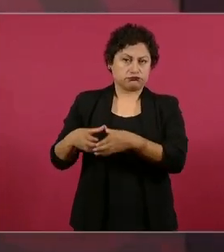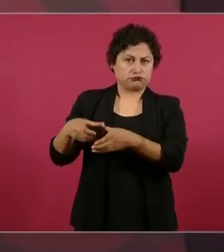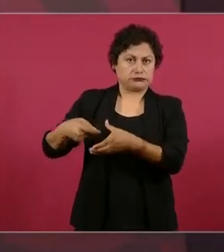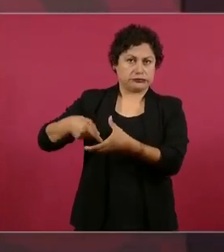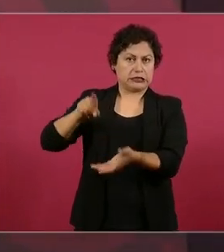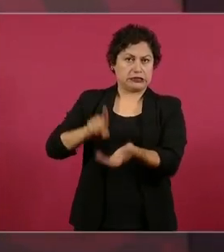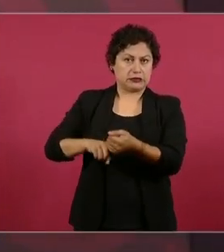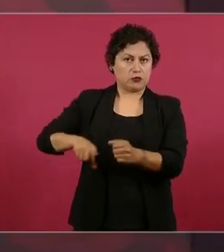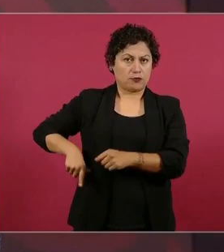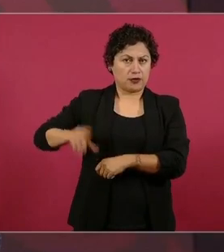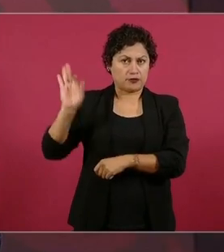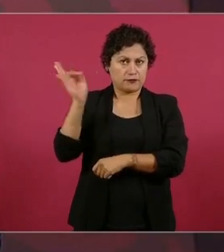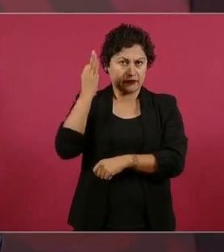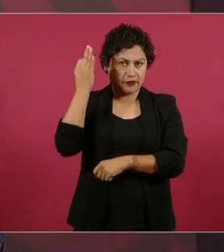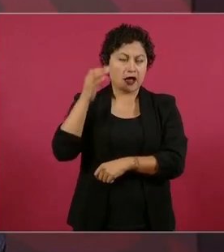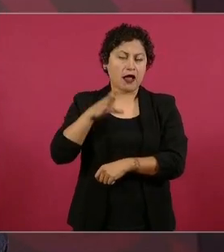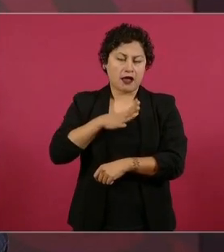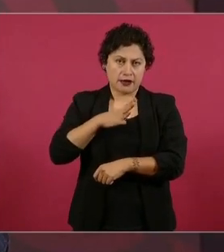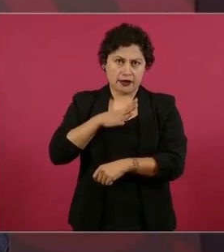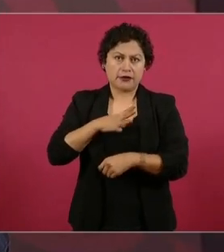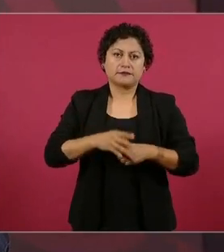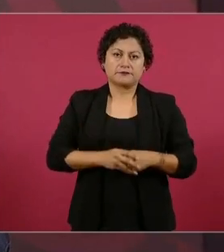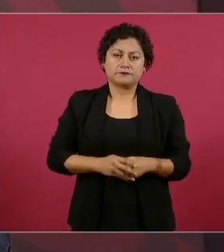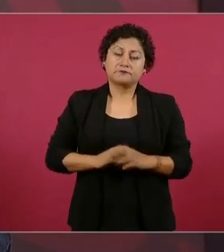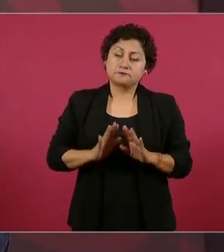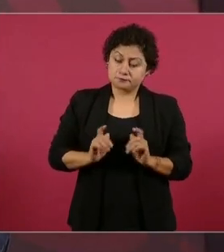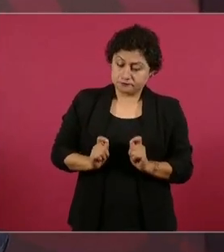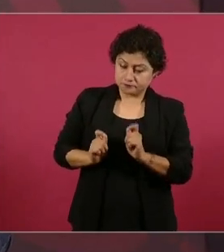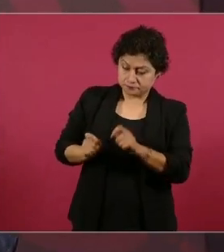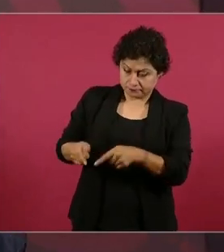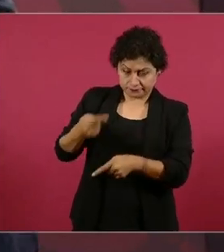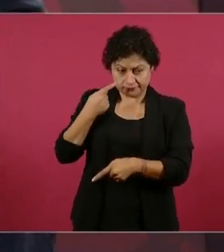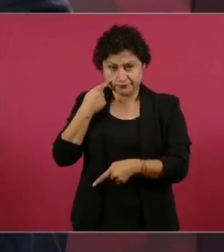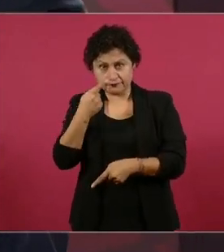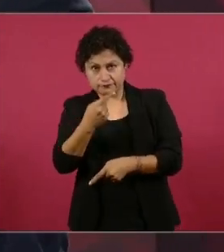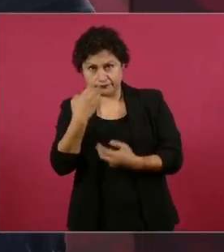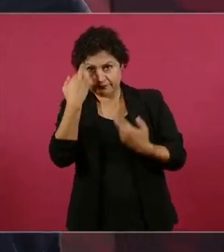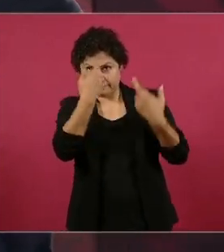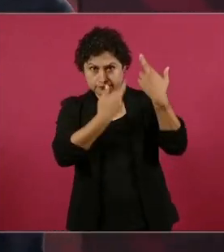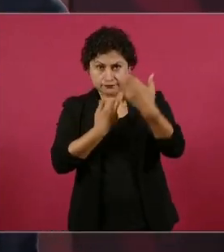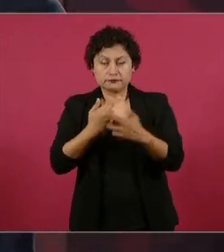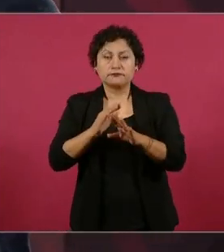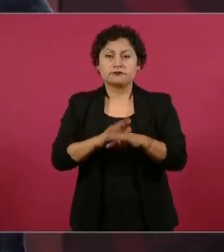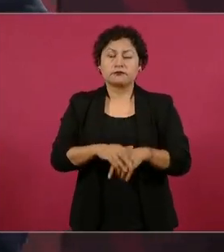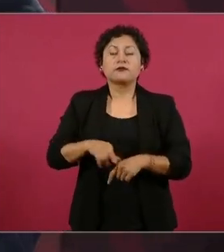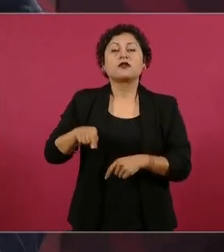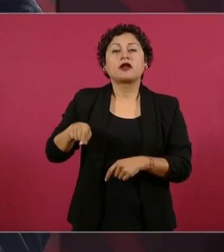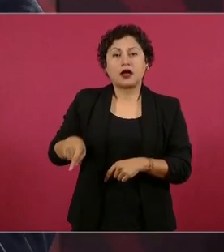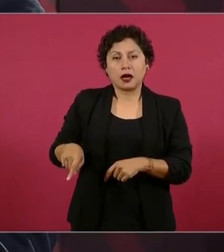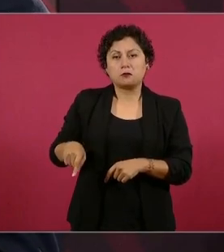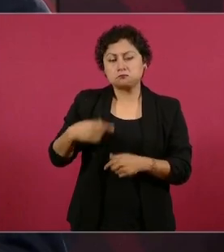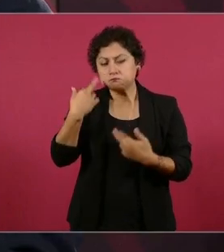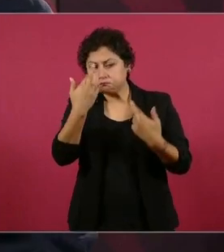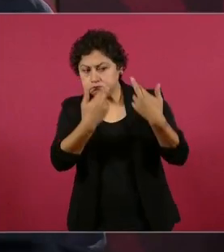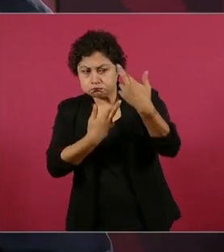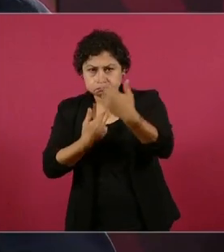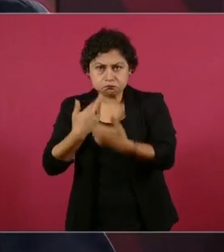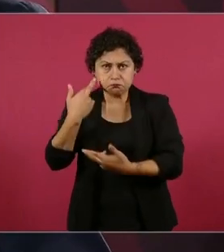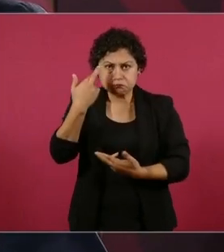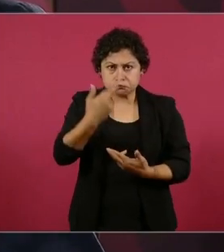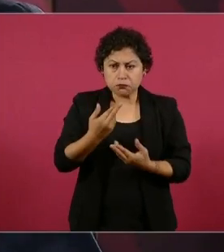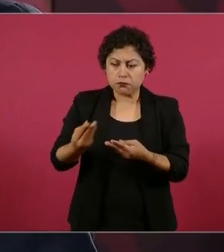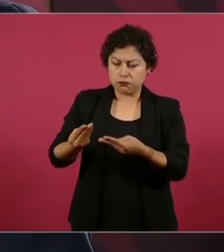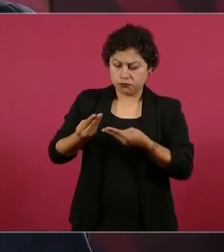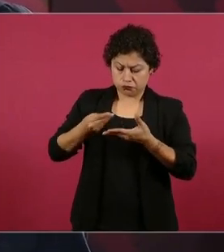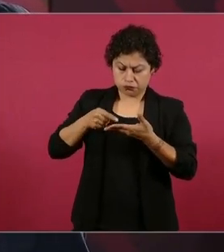Se hacen los avalúos, se tiene el dinero para pagarles a los campesinos